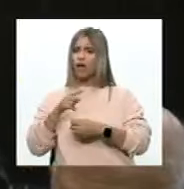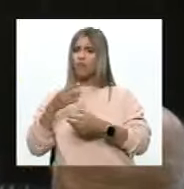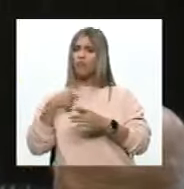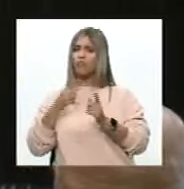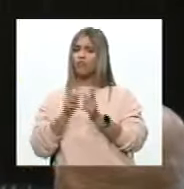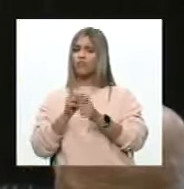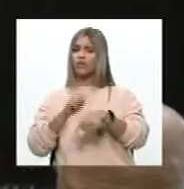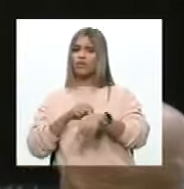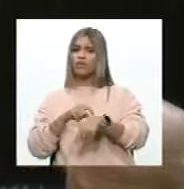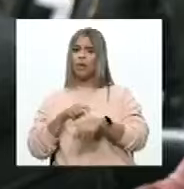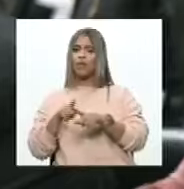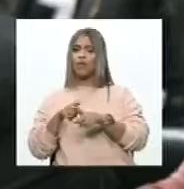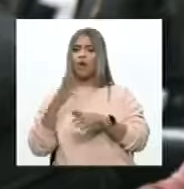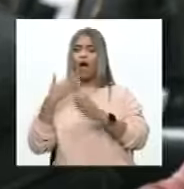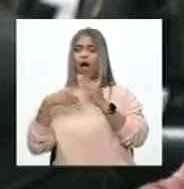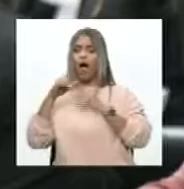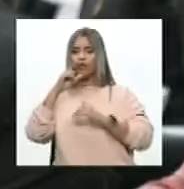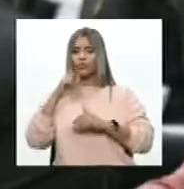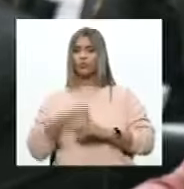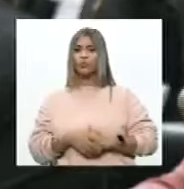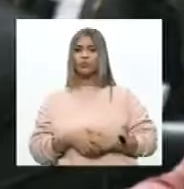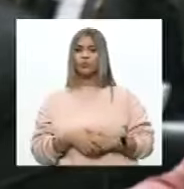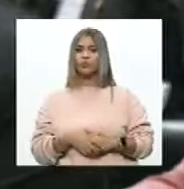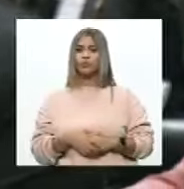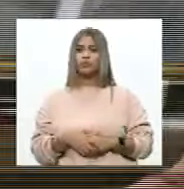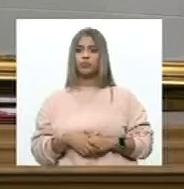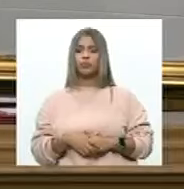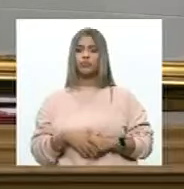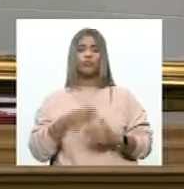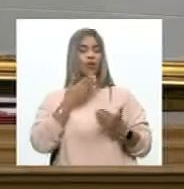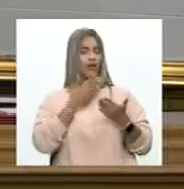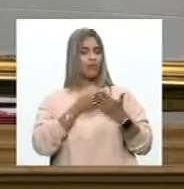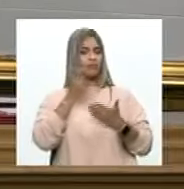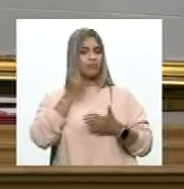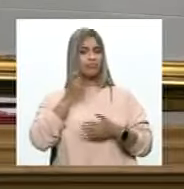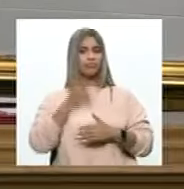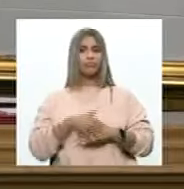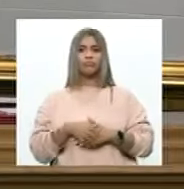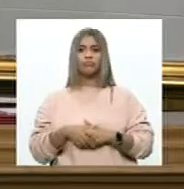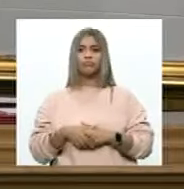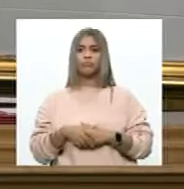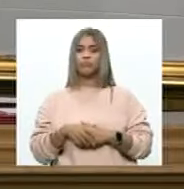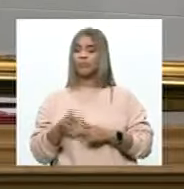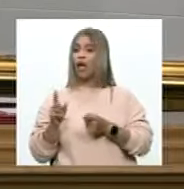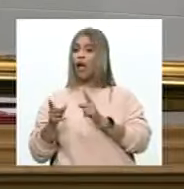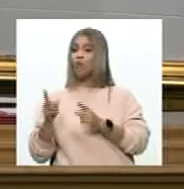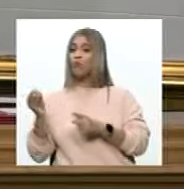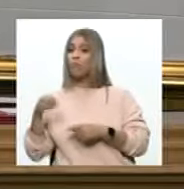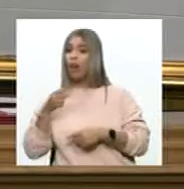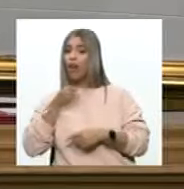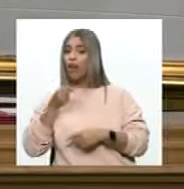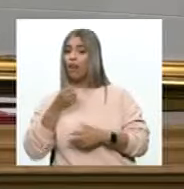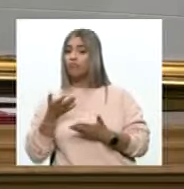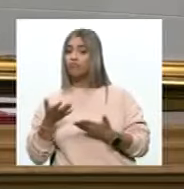de ley, tal como ha sido en los años anteriores. Gracias, diputado. ¿Nadie más ha anotado el derecho a